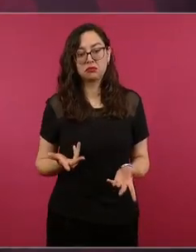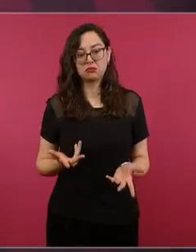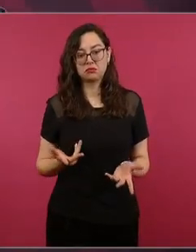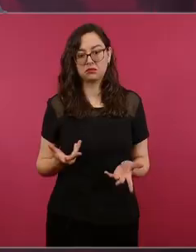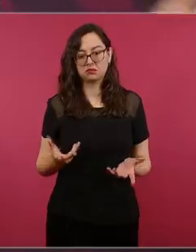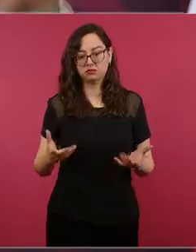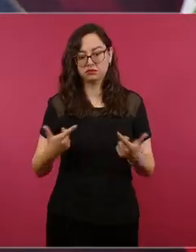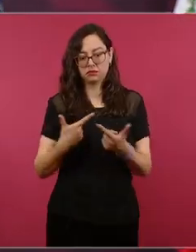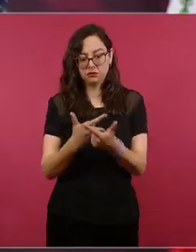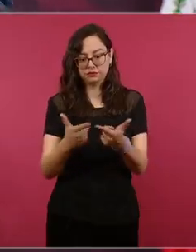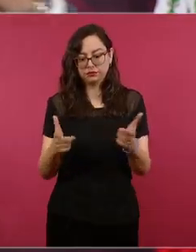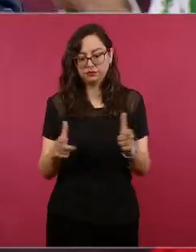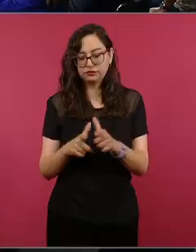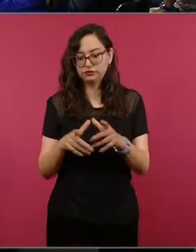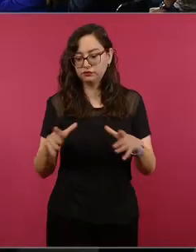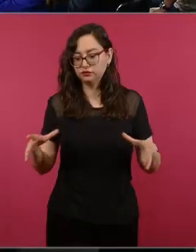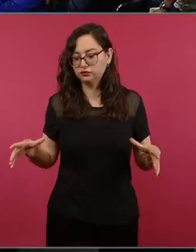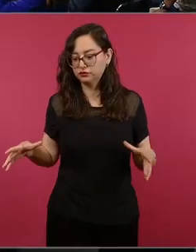opositor